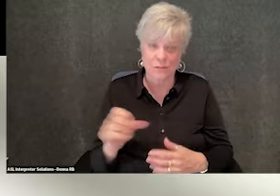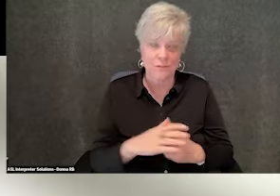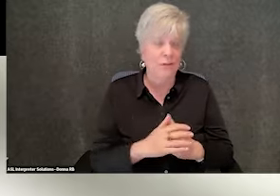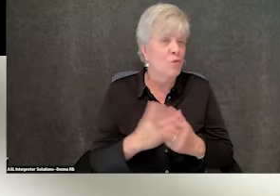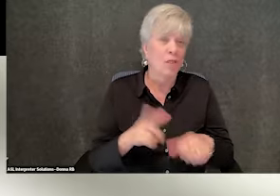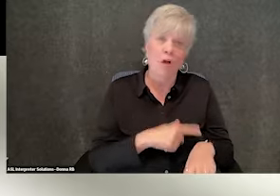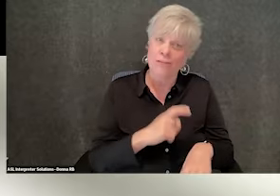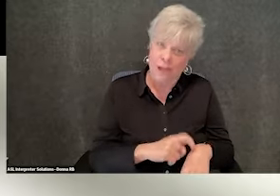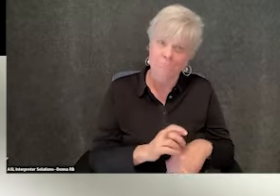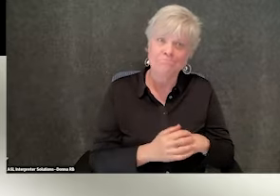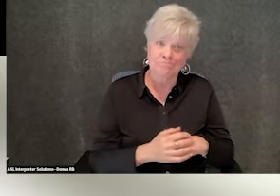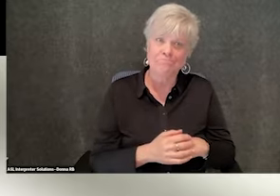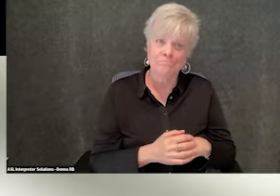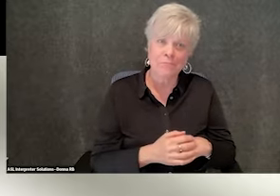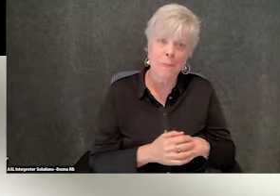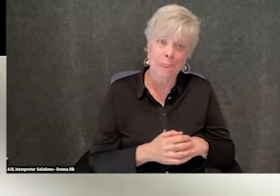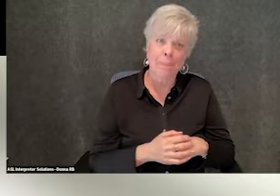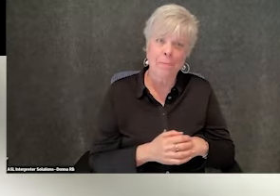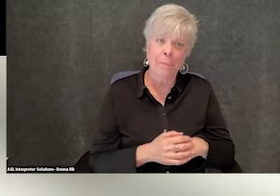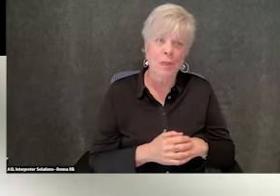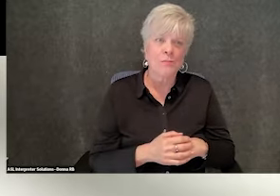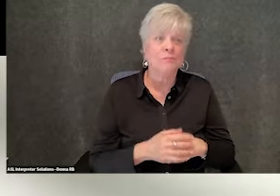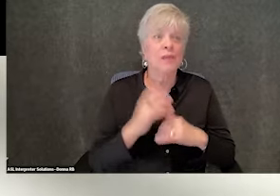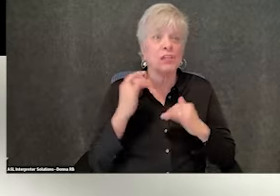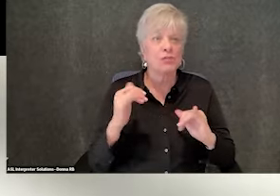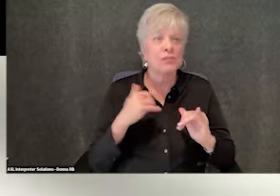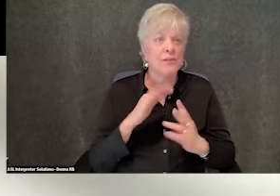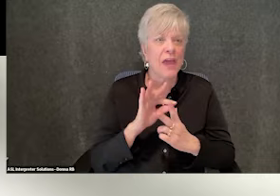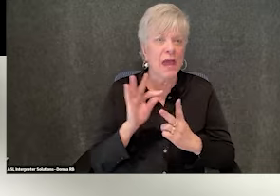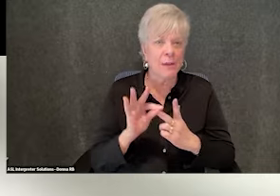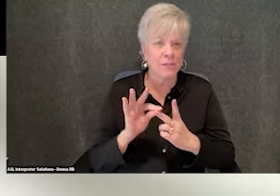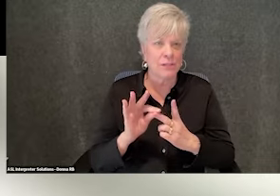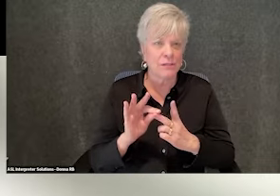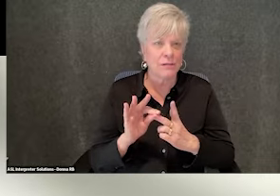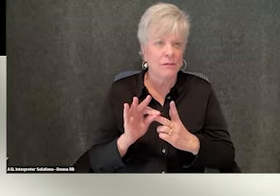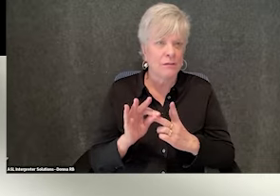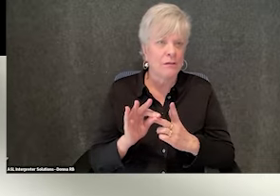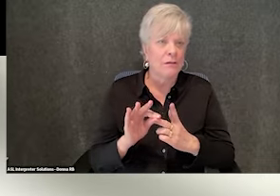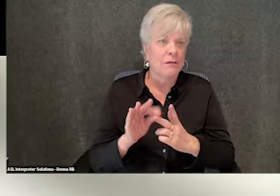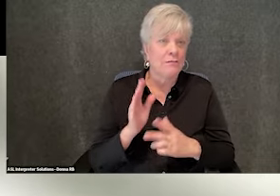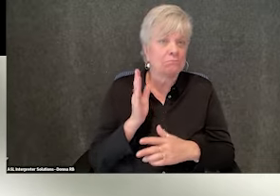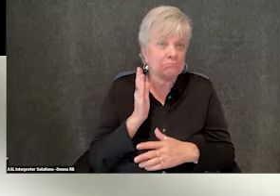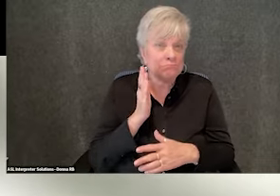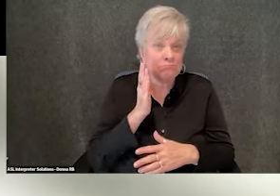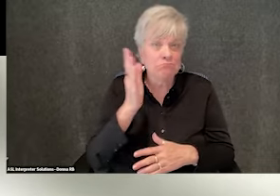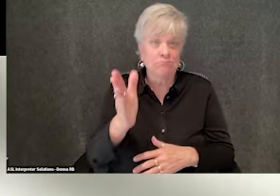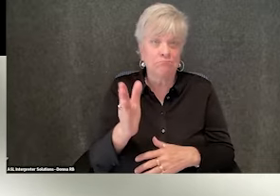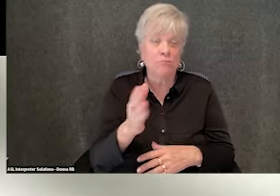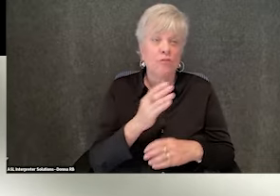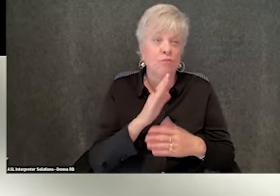no tiene que ser la primera opción. Puede empezar con algo menos